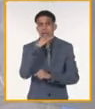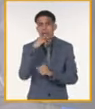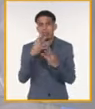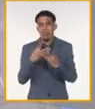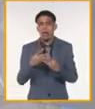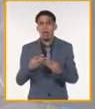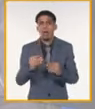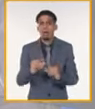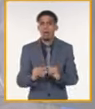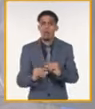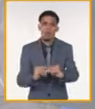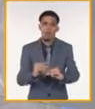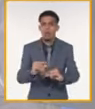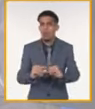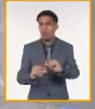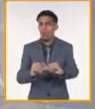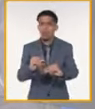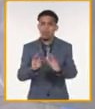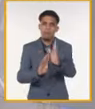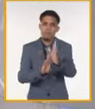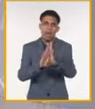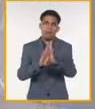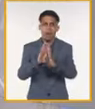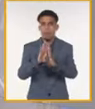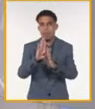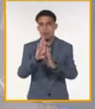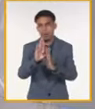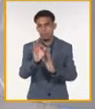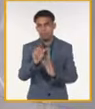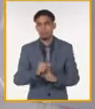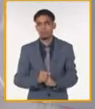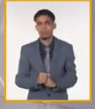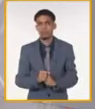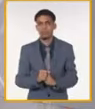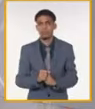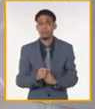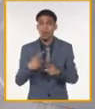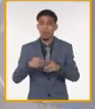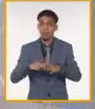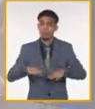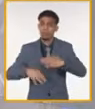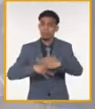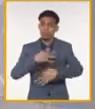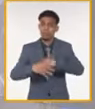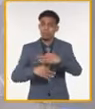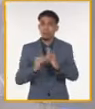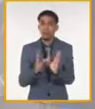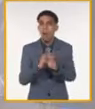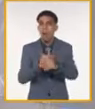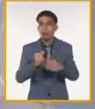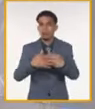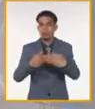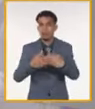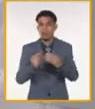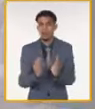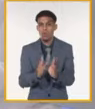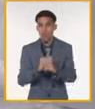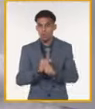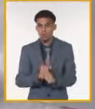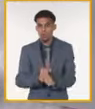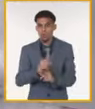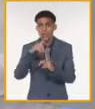tenemos como se se ha explicado en varios momentos déficit de divisa Nos faltan insumos